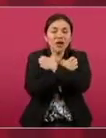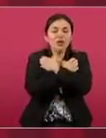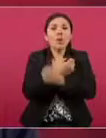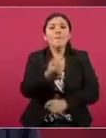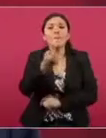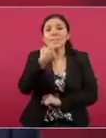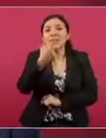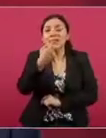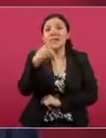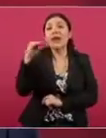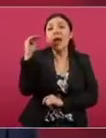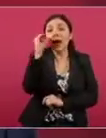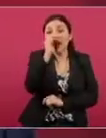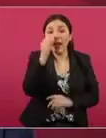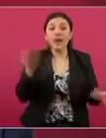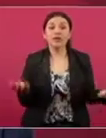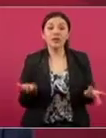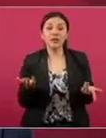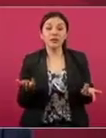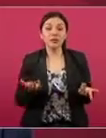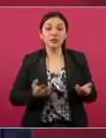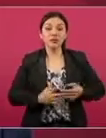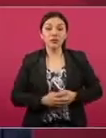medicamentos gratuitos,